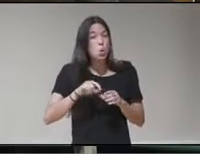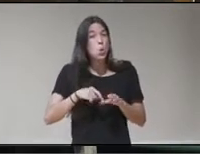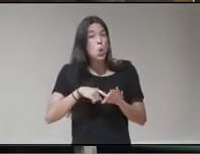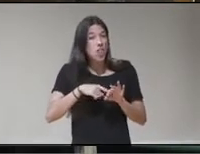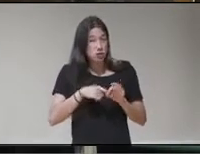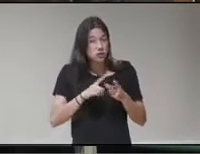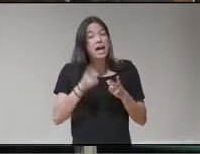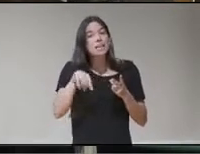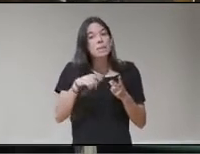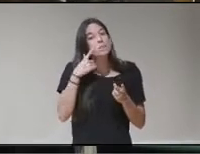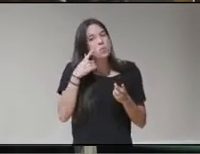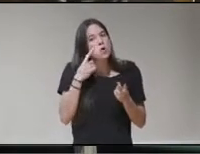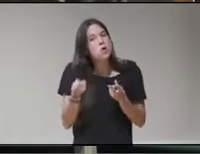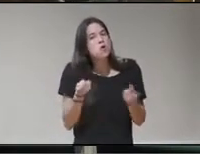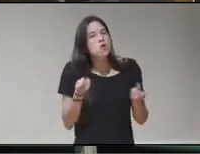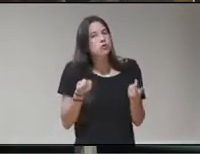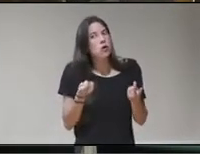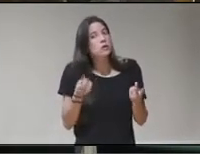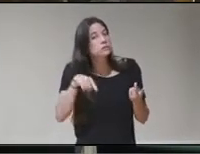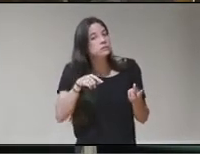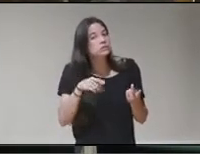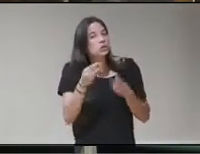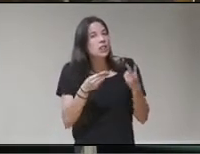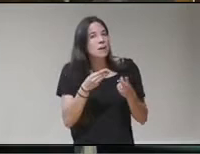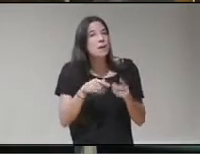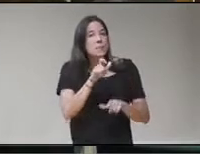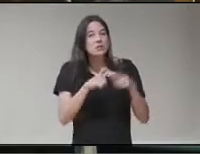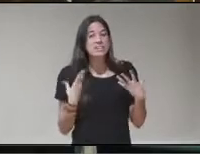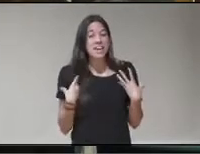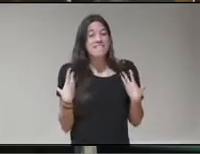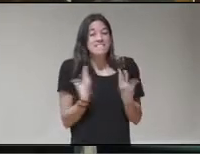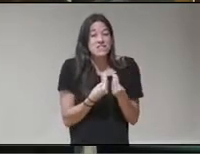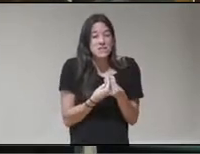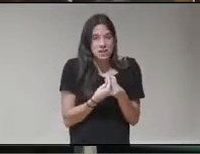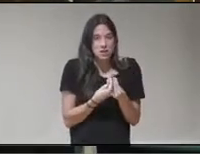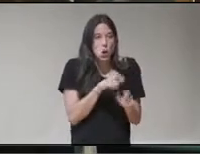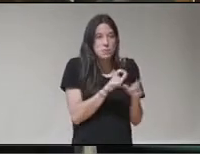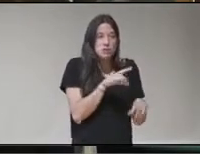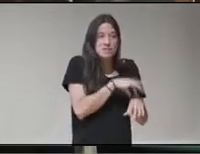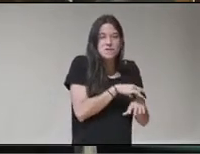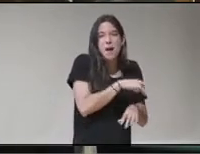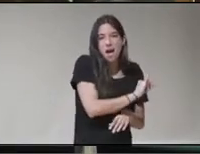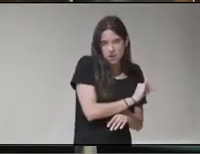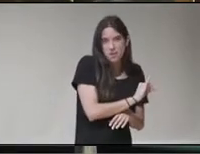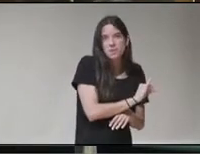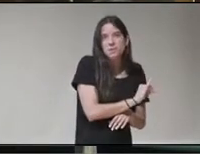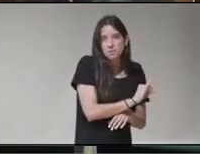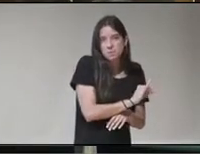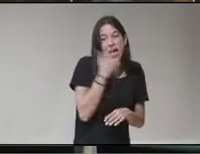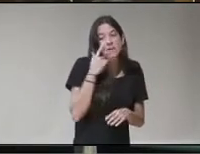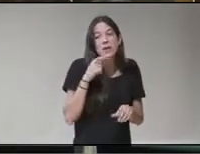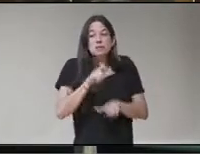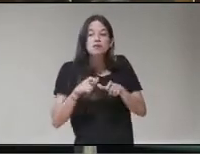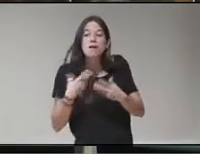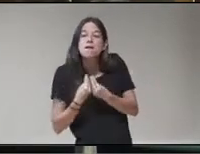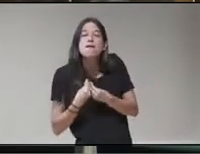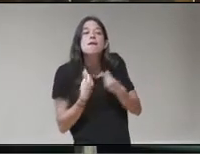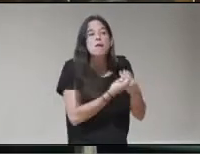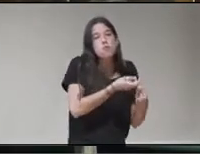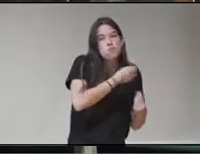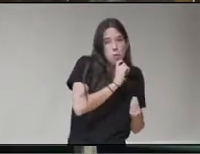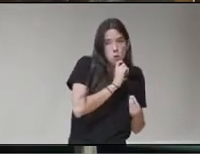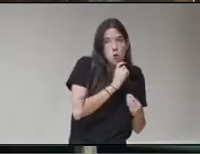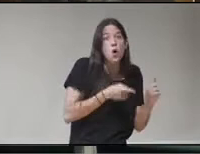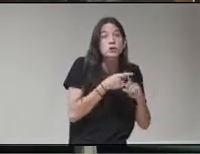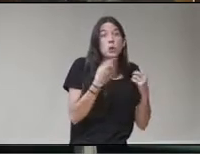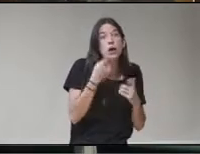y esto estuvo muy bien, utilizaron convivientes con esas personas que sufrían de esas enfermedades, para que de ese modo, pues lo que es el ambiente general